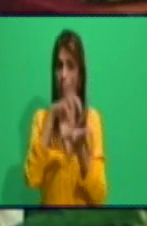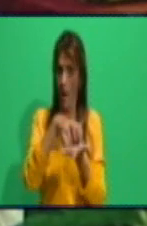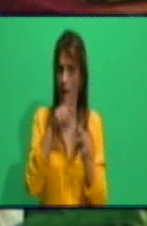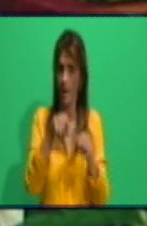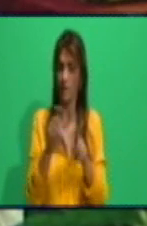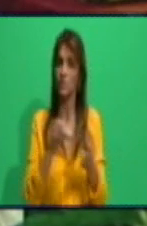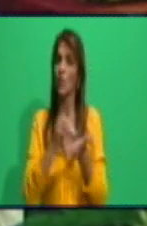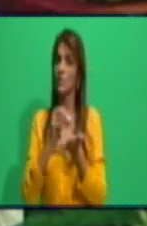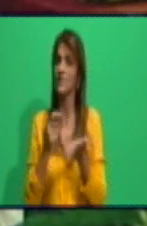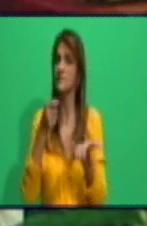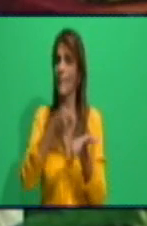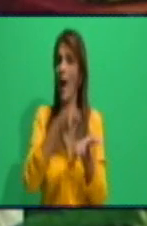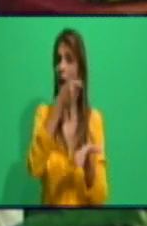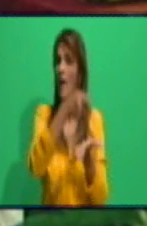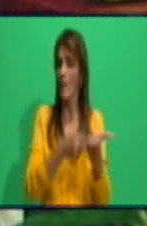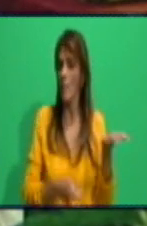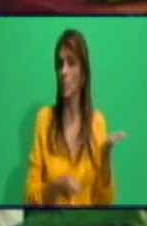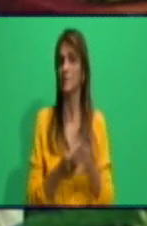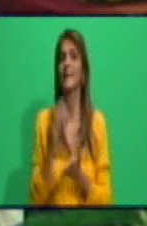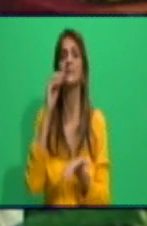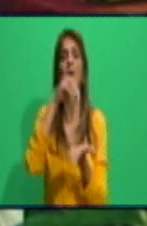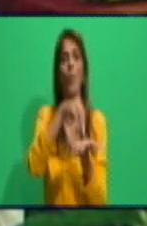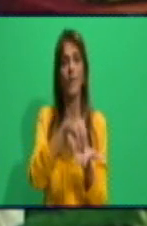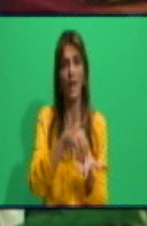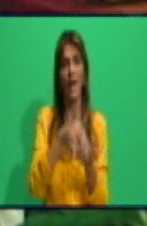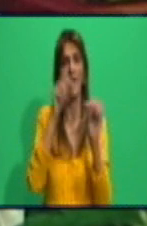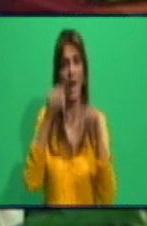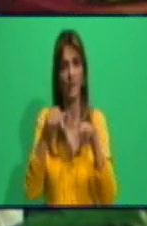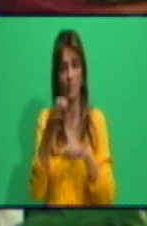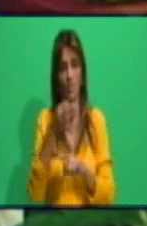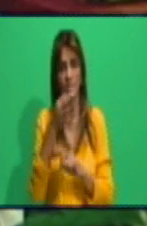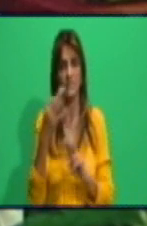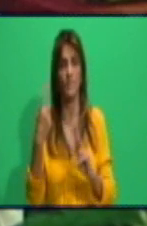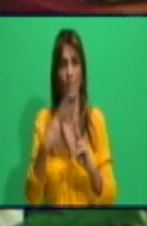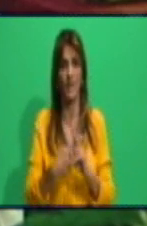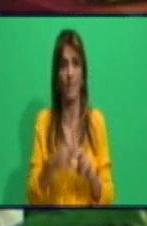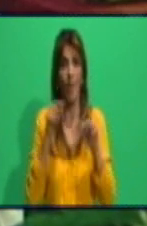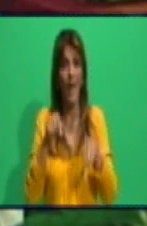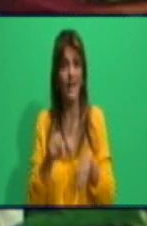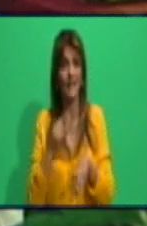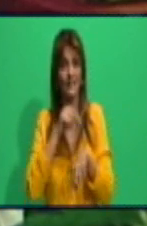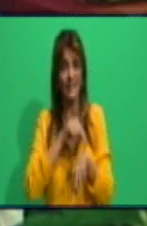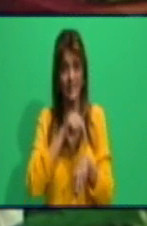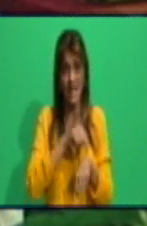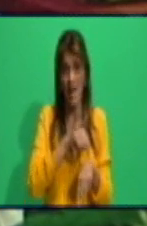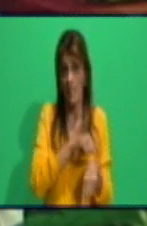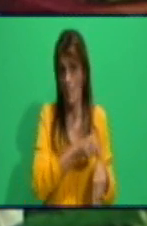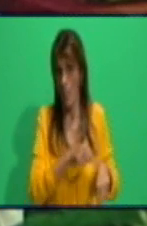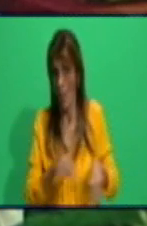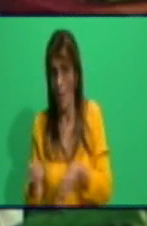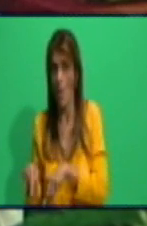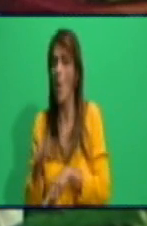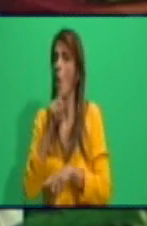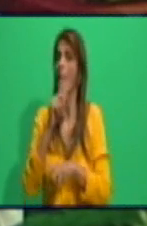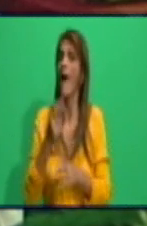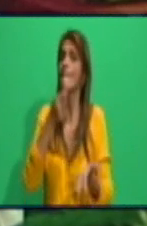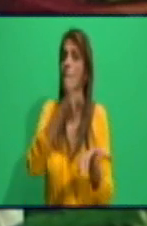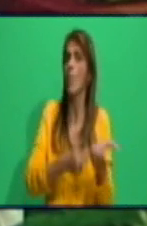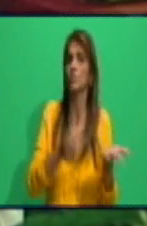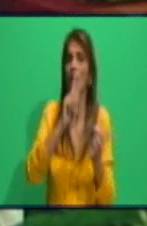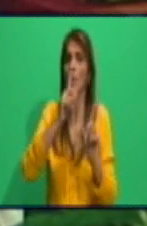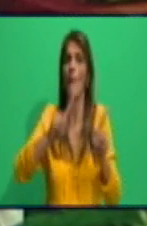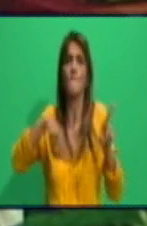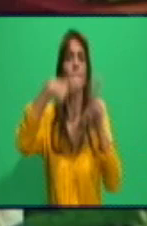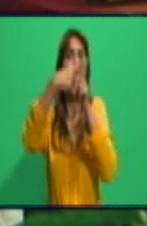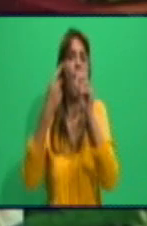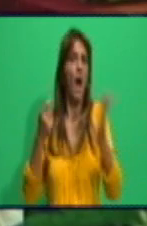número 60 entre saco y león a quien vayamos en este periodo las multas no se duplicará su valor ni